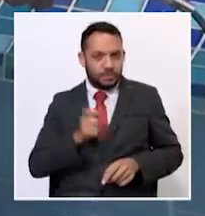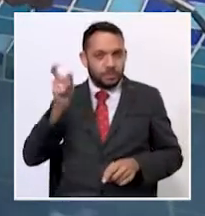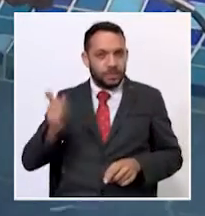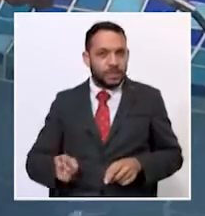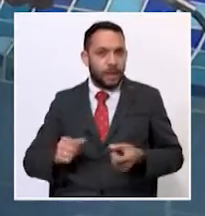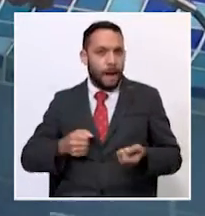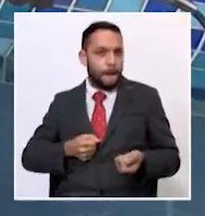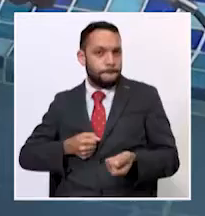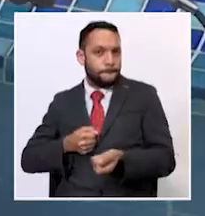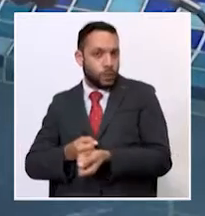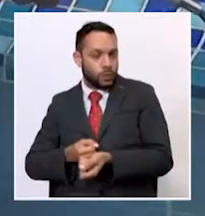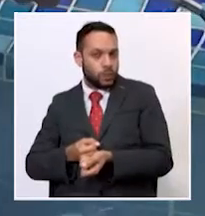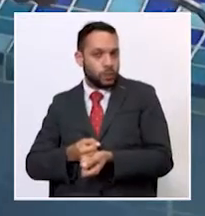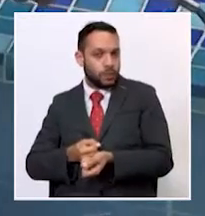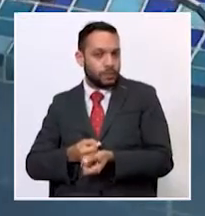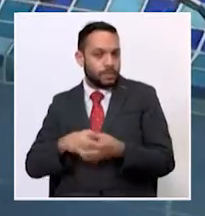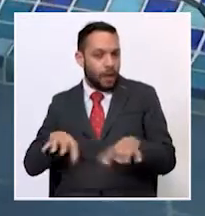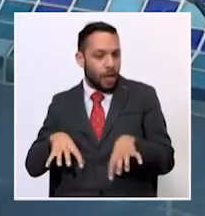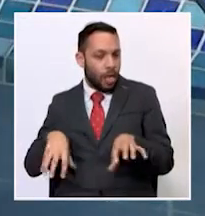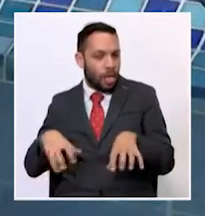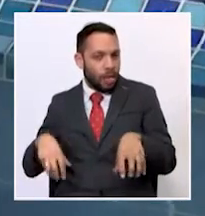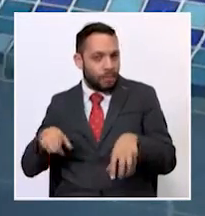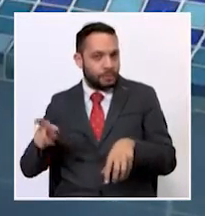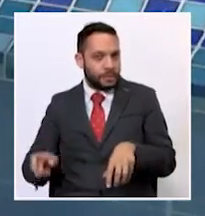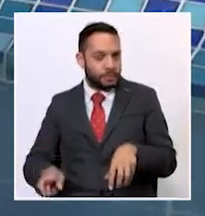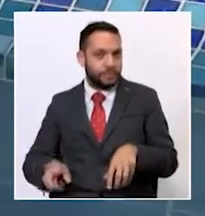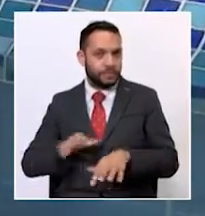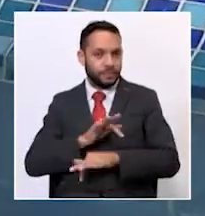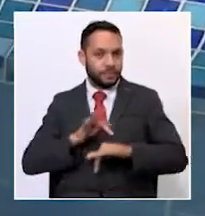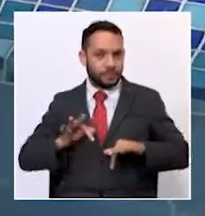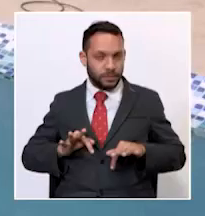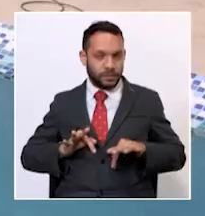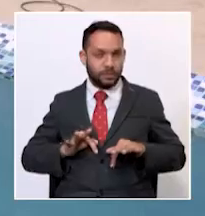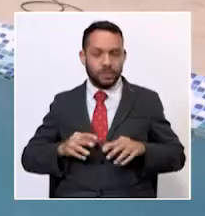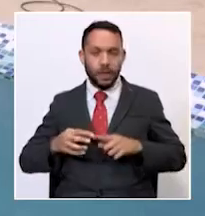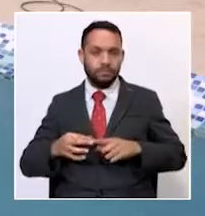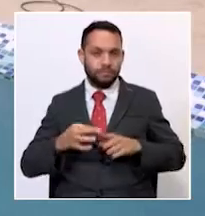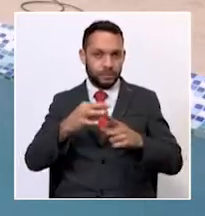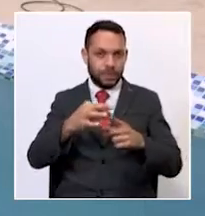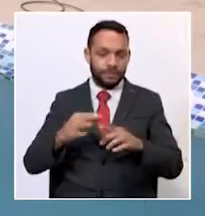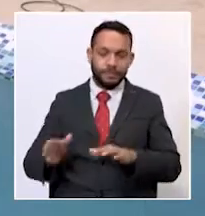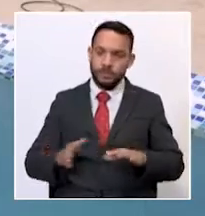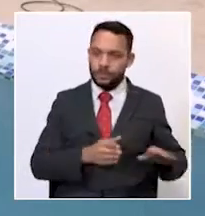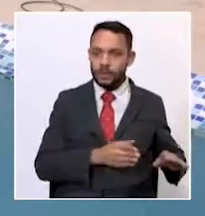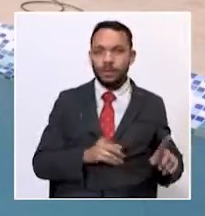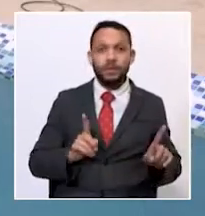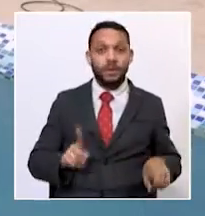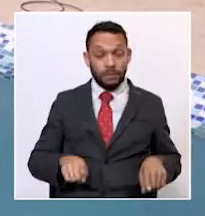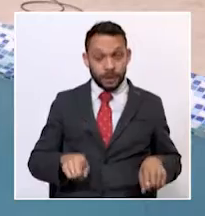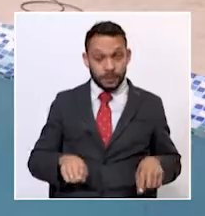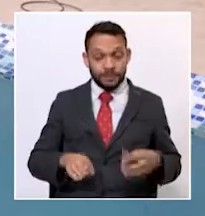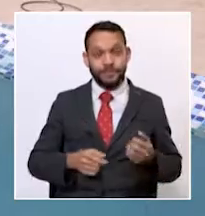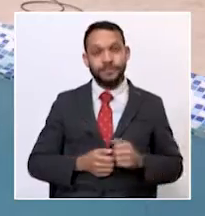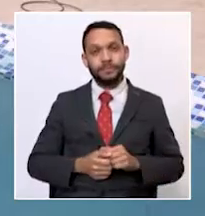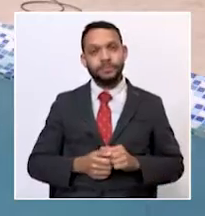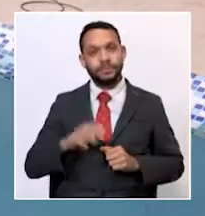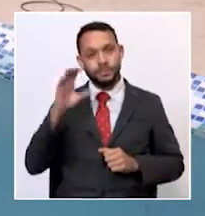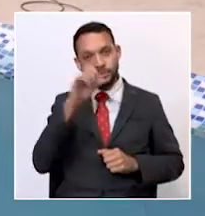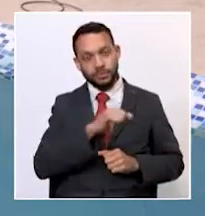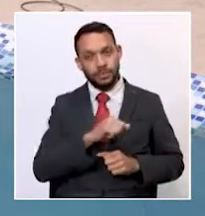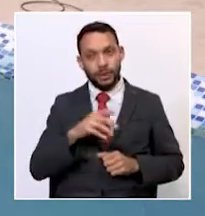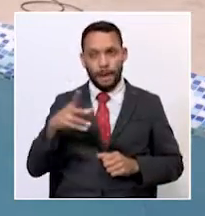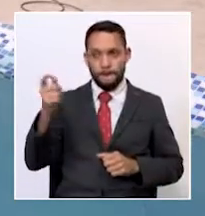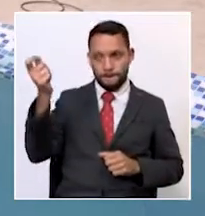lo encaminamos en la terapia Watsu. También debemos tener en cuenta que no solamente